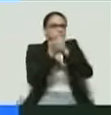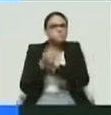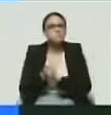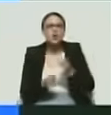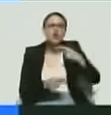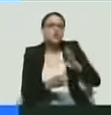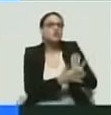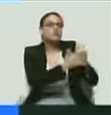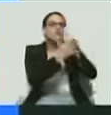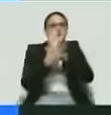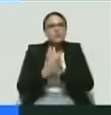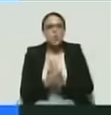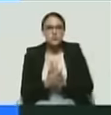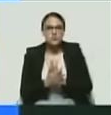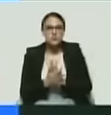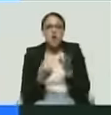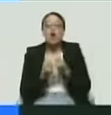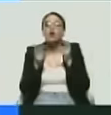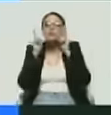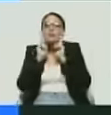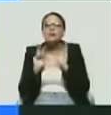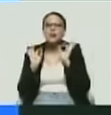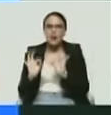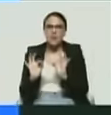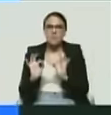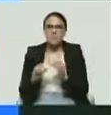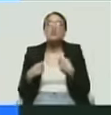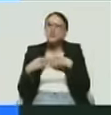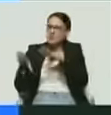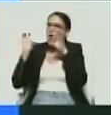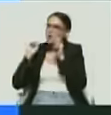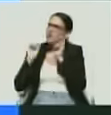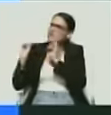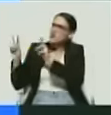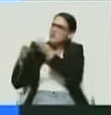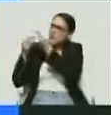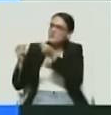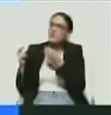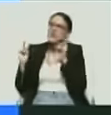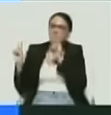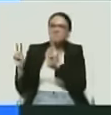Y ya entiendo por qué están cantando fraude anticipadamente.